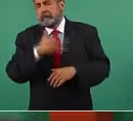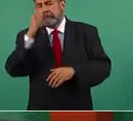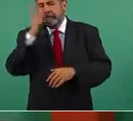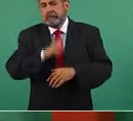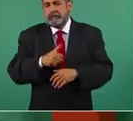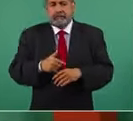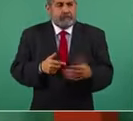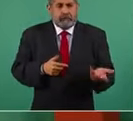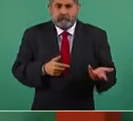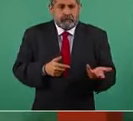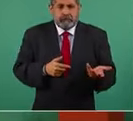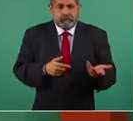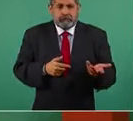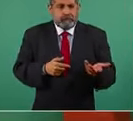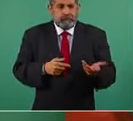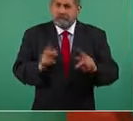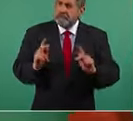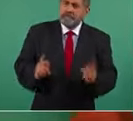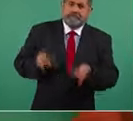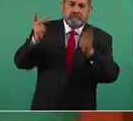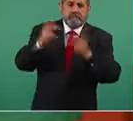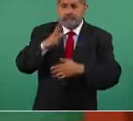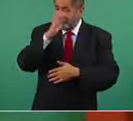lo comprara,